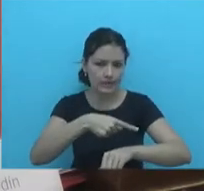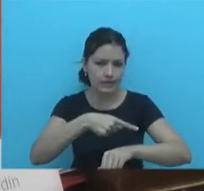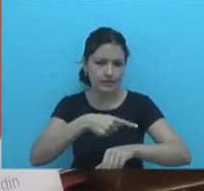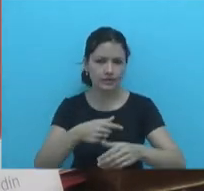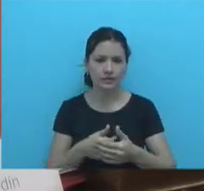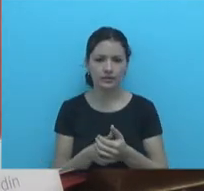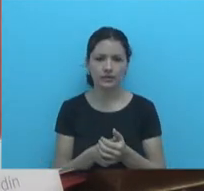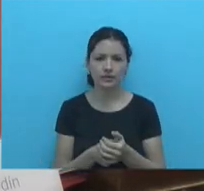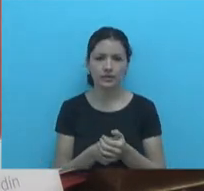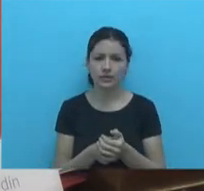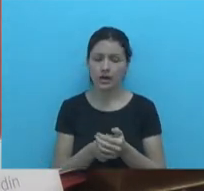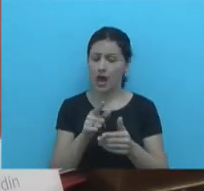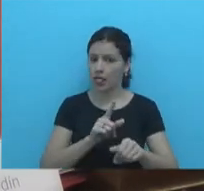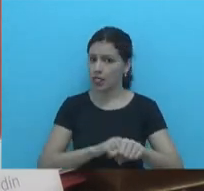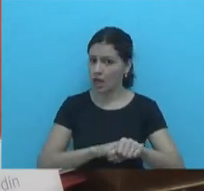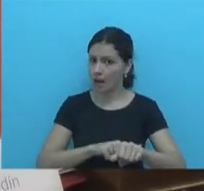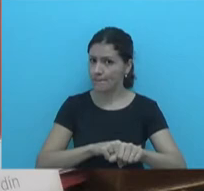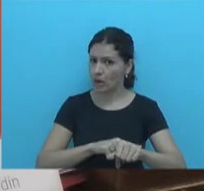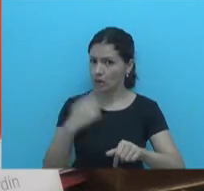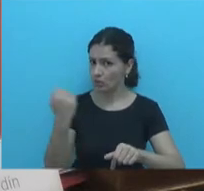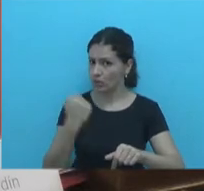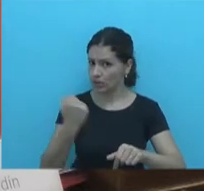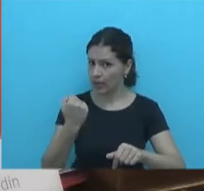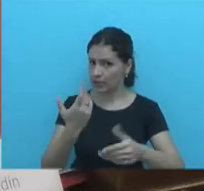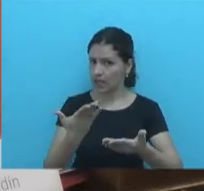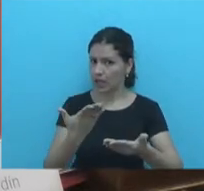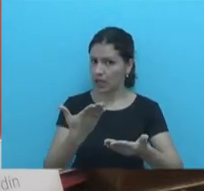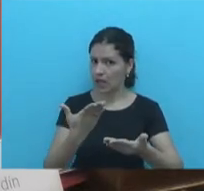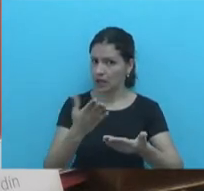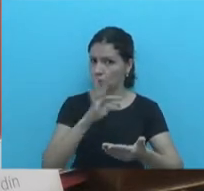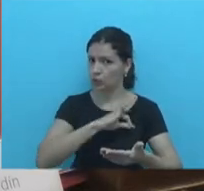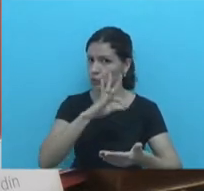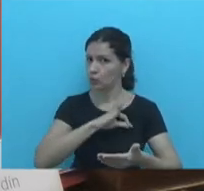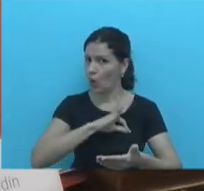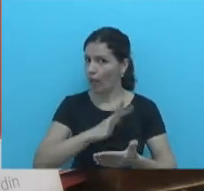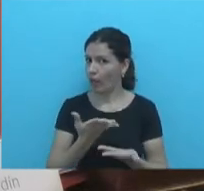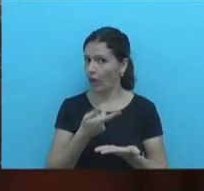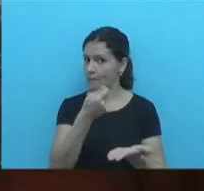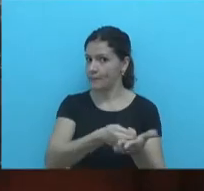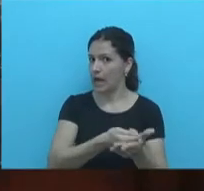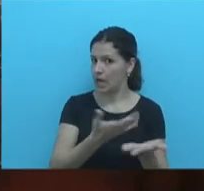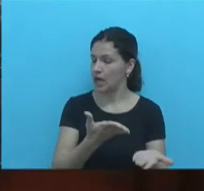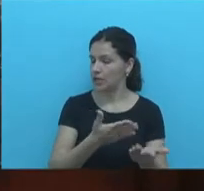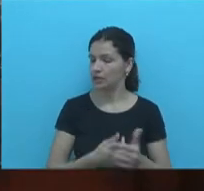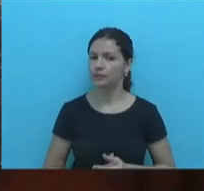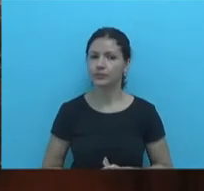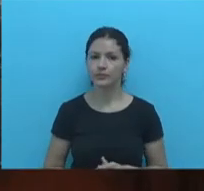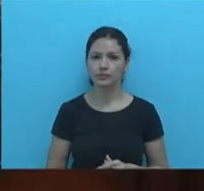cuestión, ¿no? ¿Erogación? ¿Eh? ¿Económico? Sí, en lo económico.